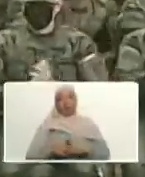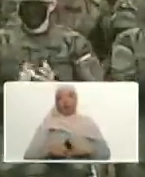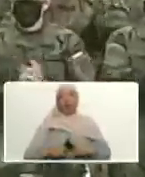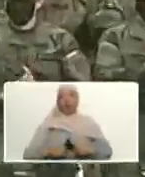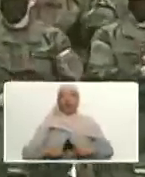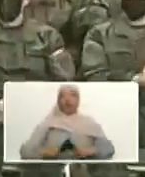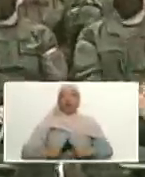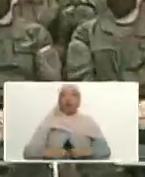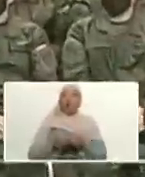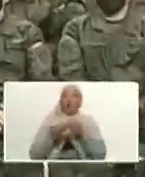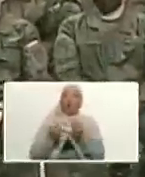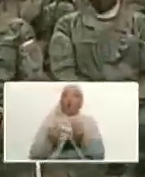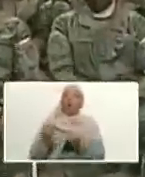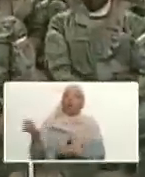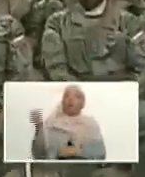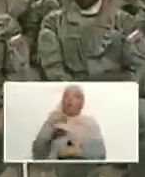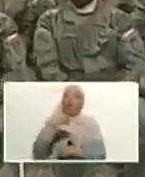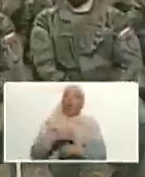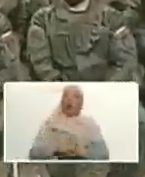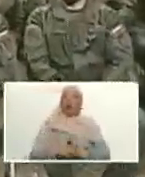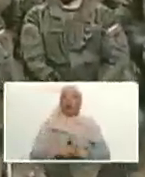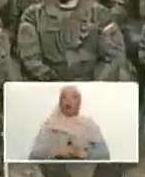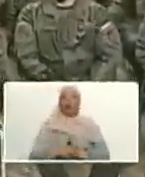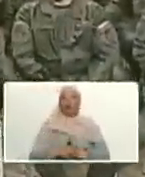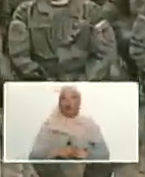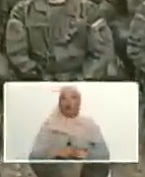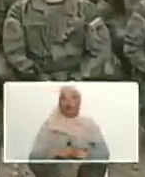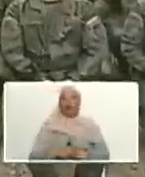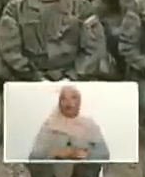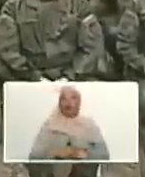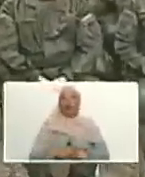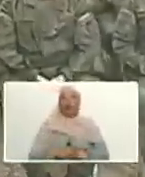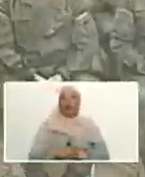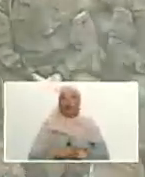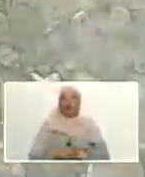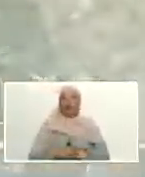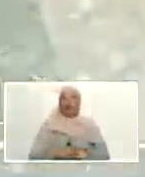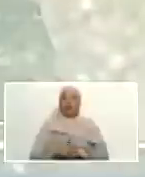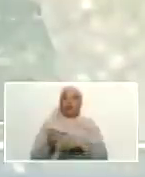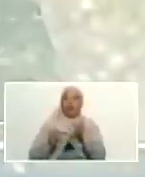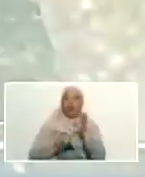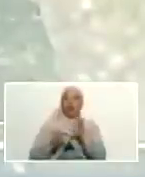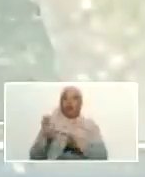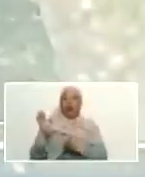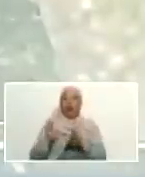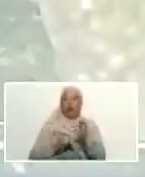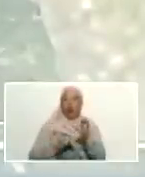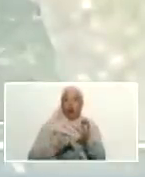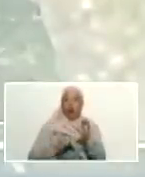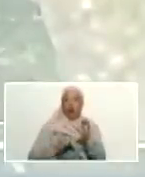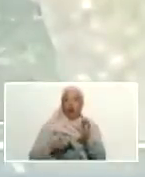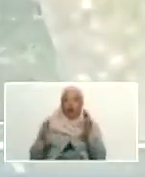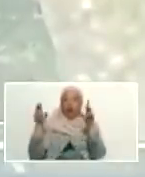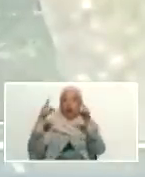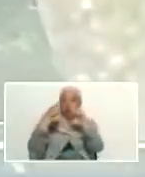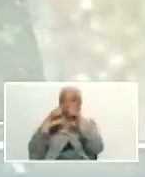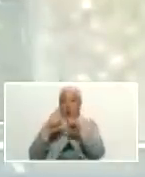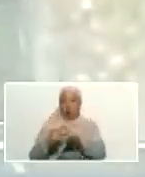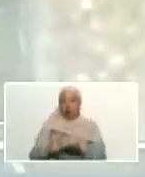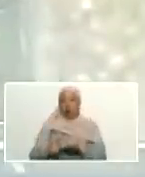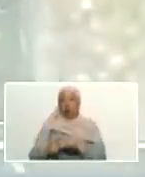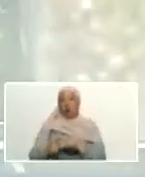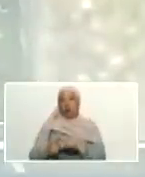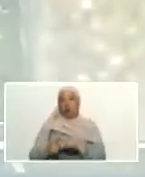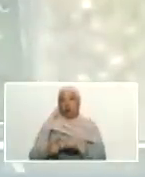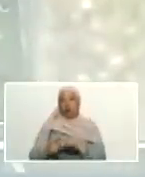Son muchas cosas más que podríamos evaluar, revisar, y